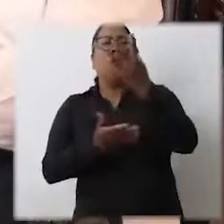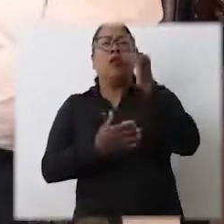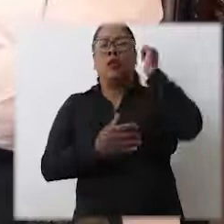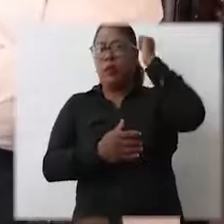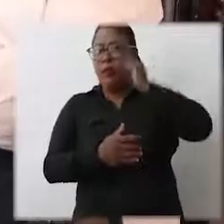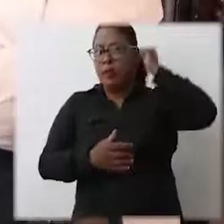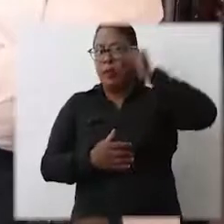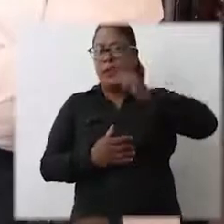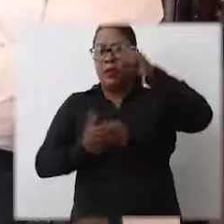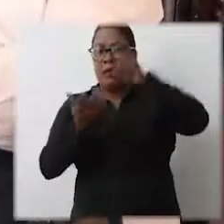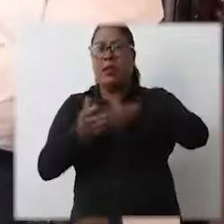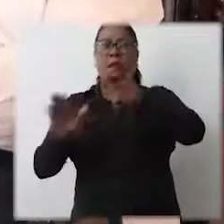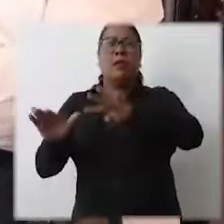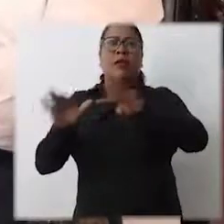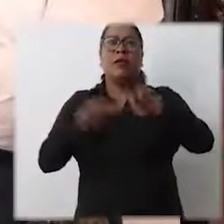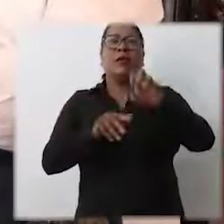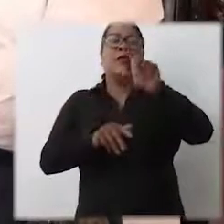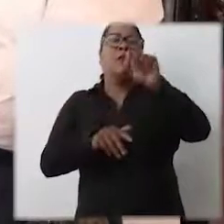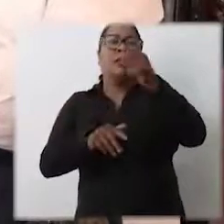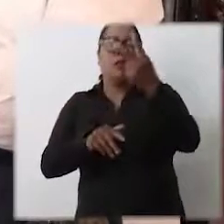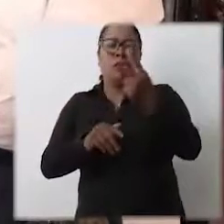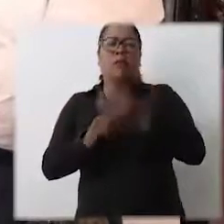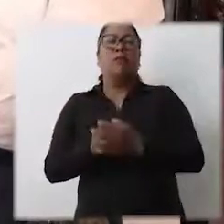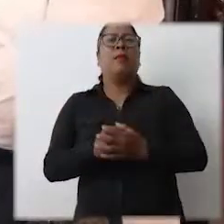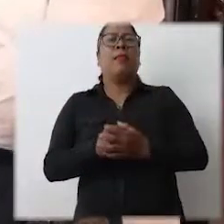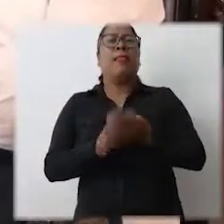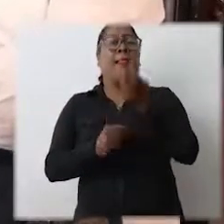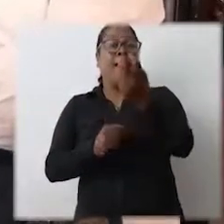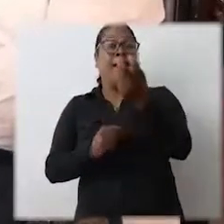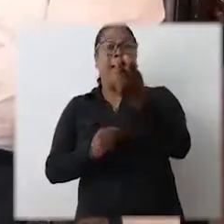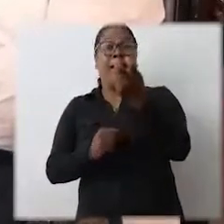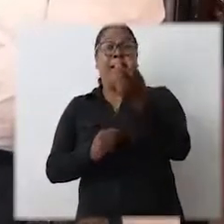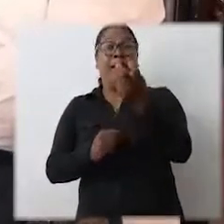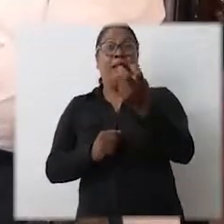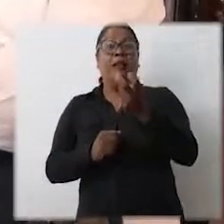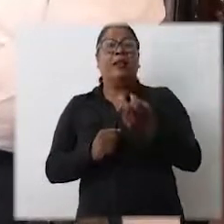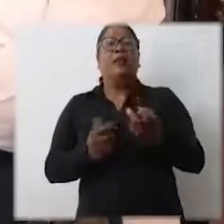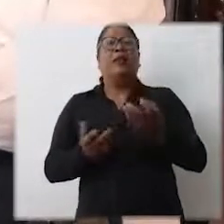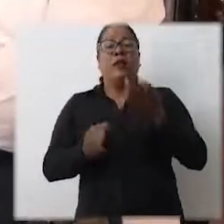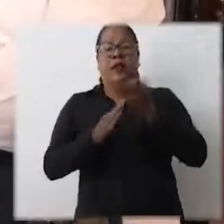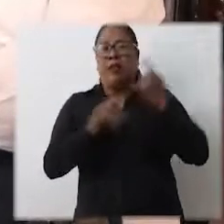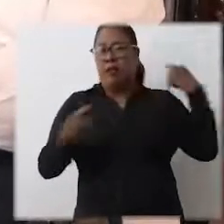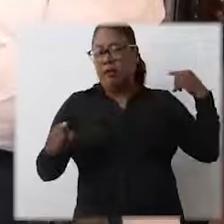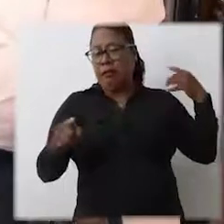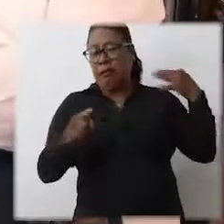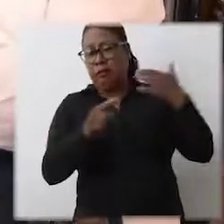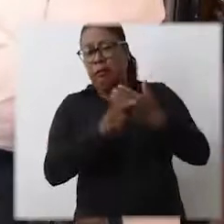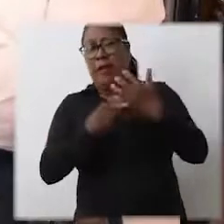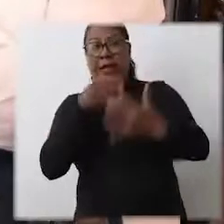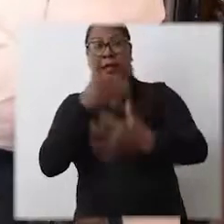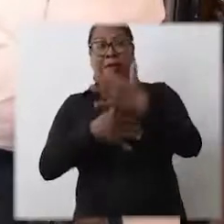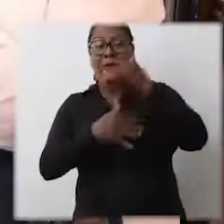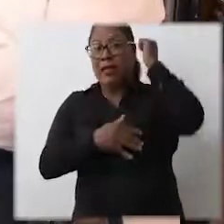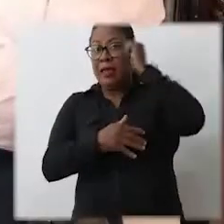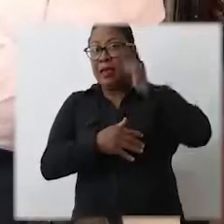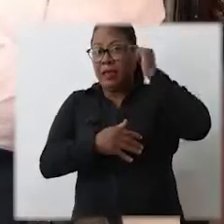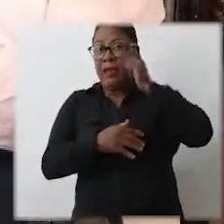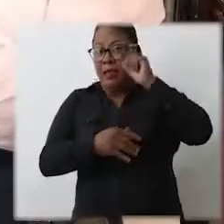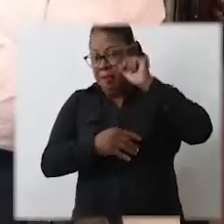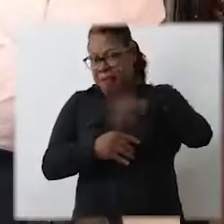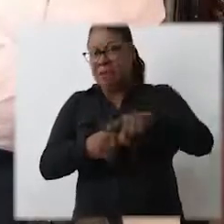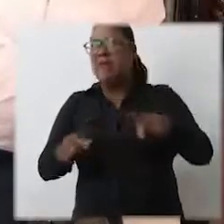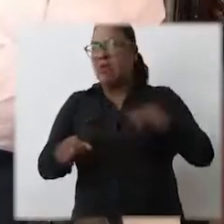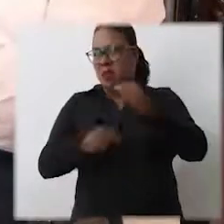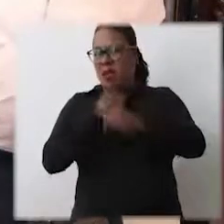parteaguas político, social, económico, cultural en el México postrevolucionario. Y